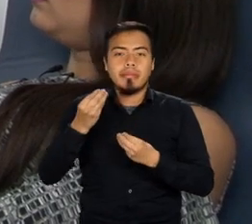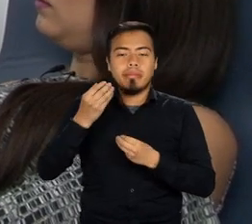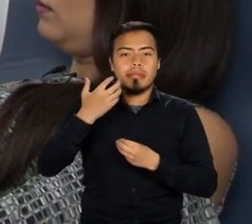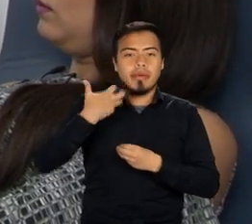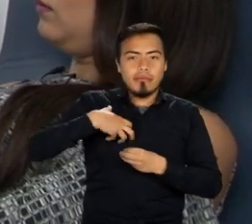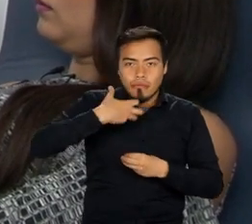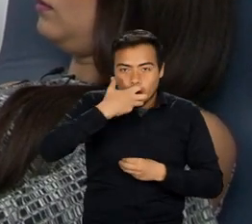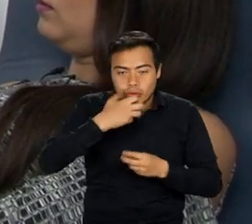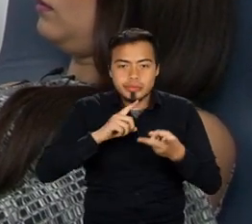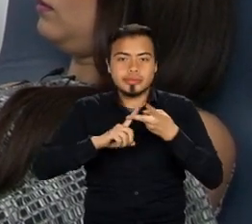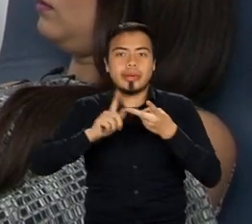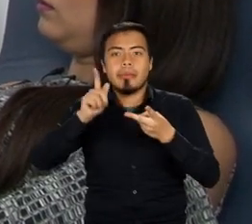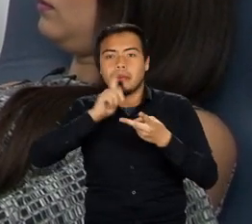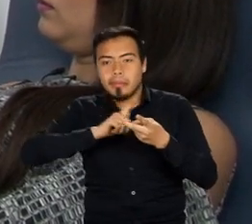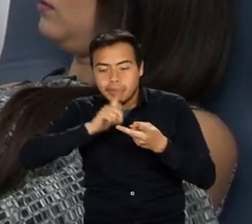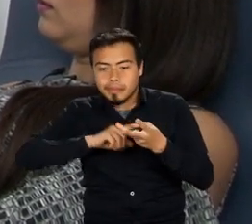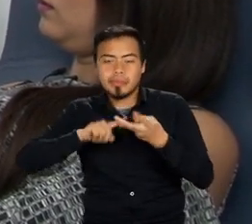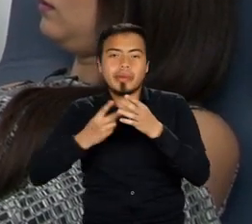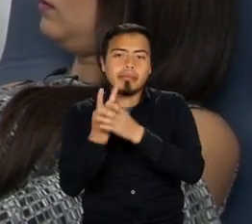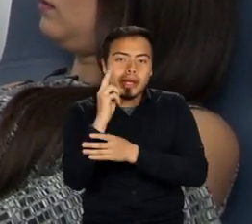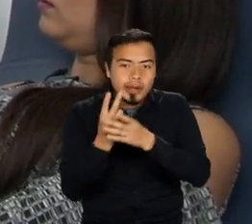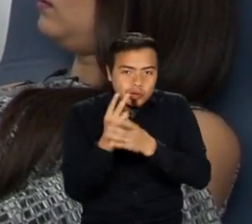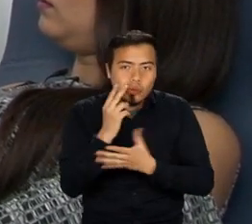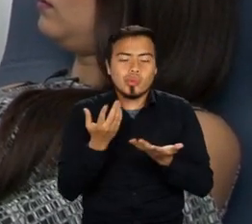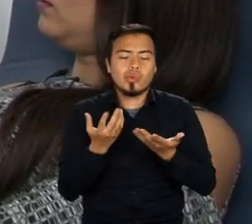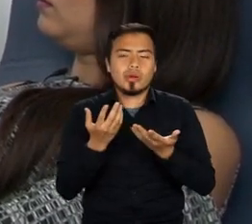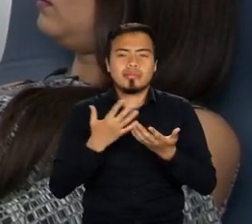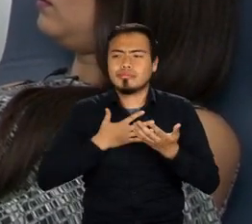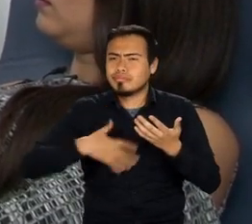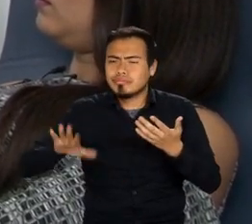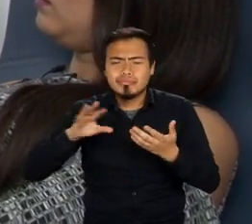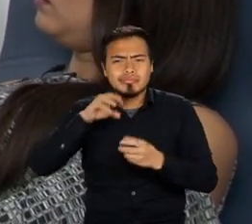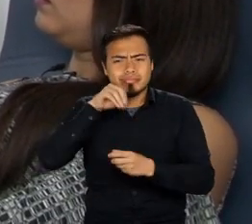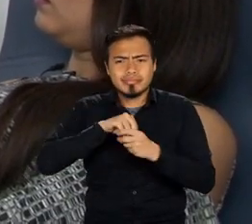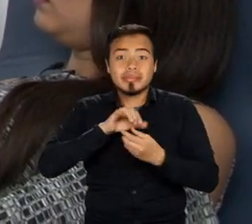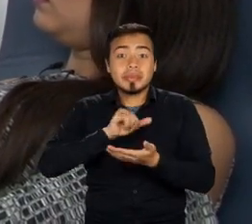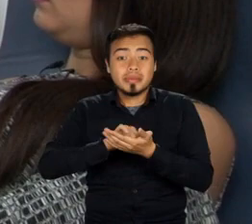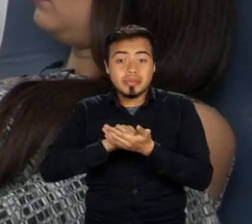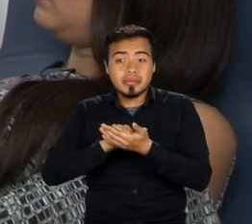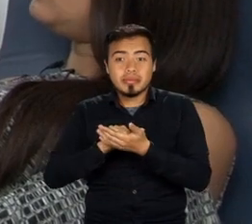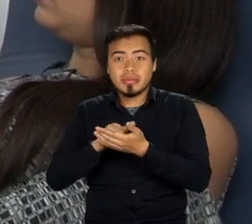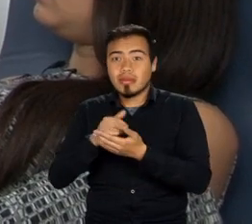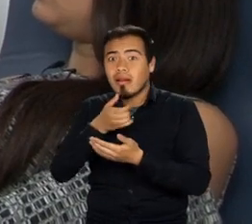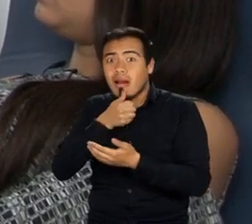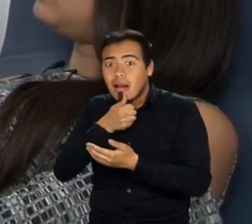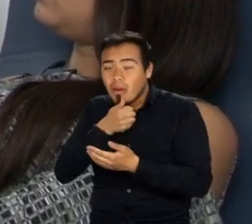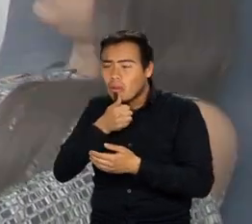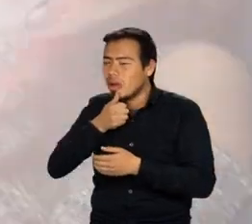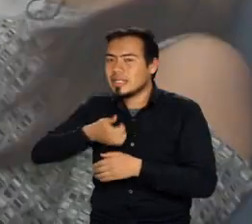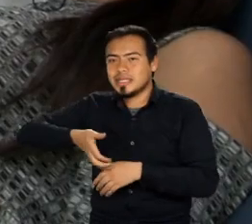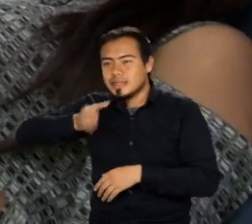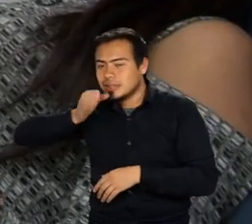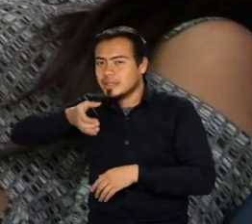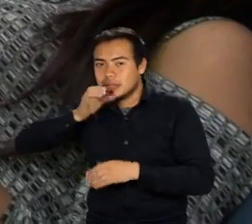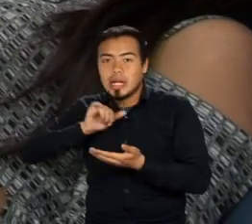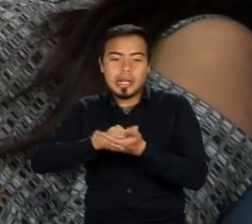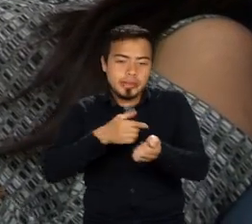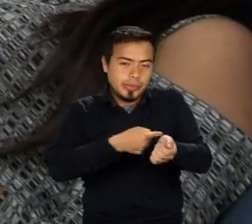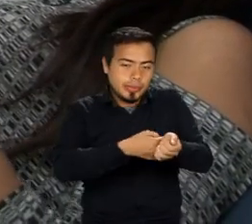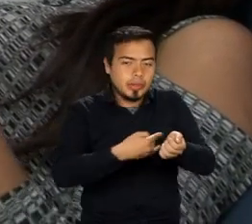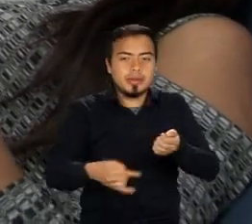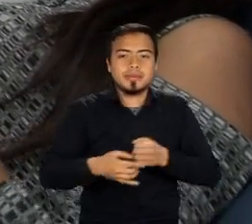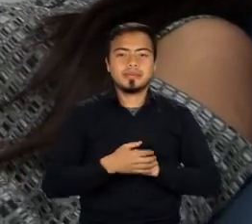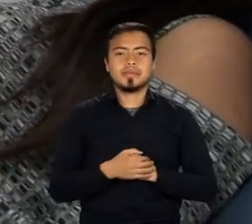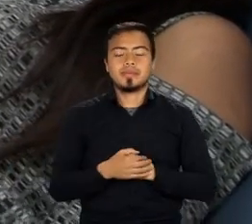frutas, bastante agua durante los 72 horas después de la donación. Bueno, ya